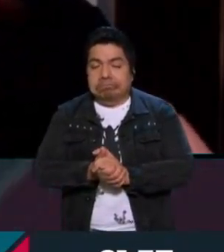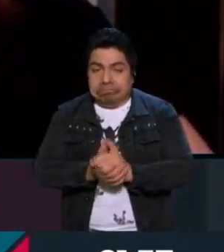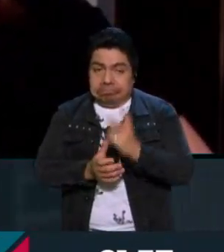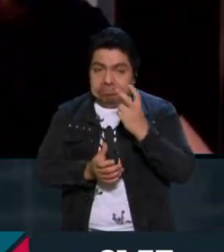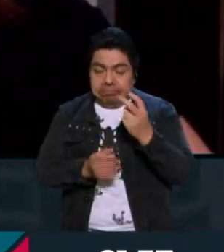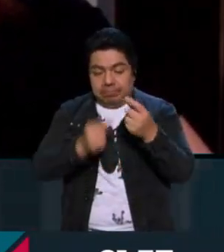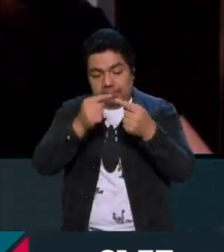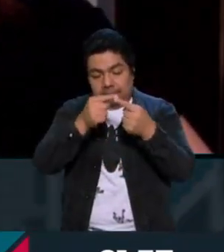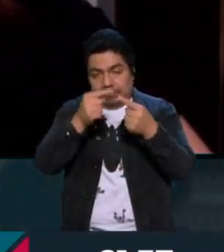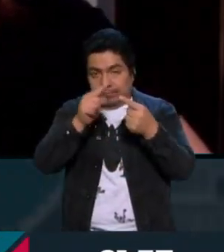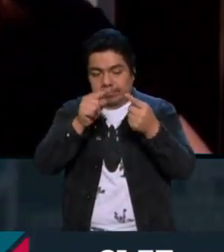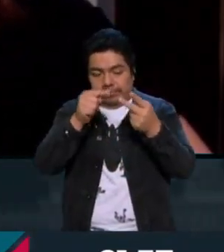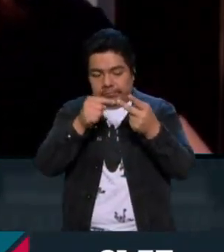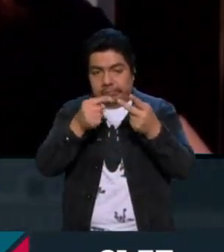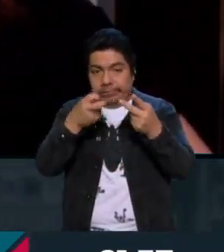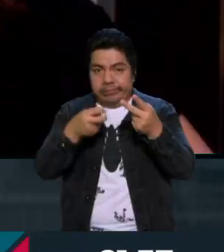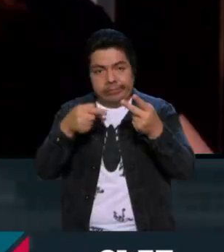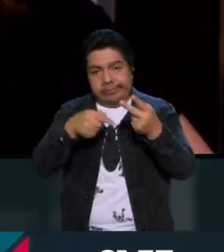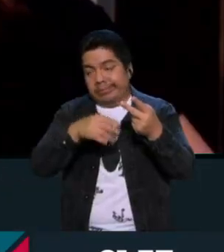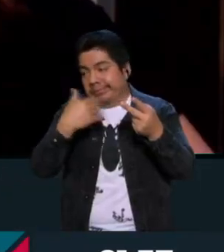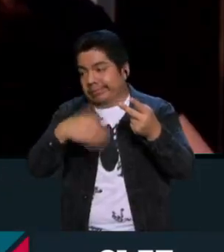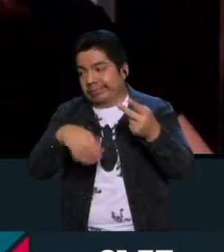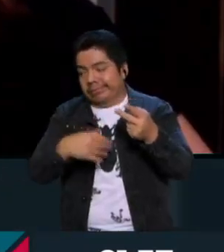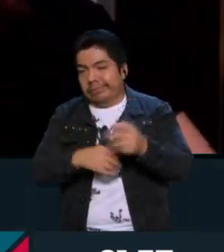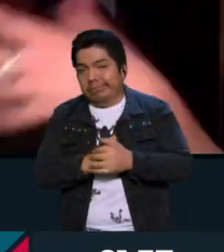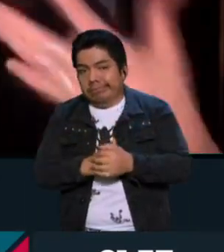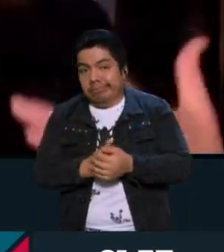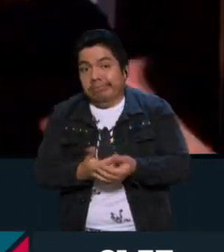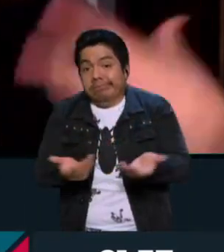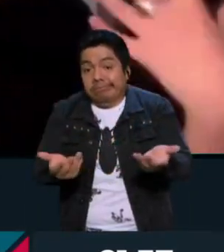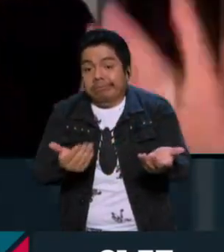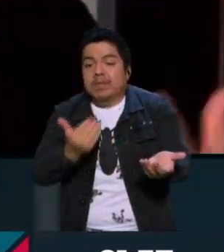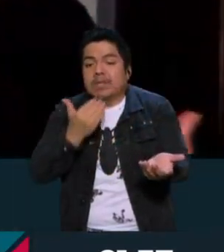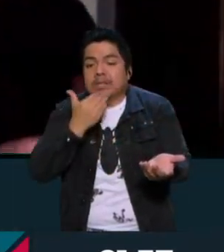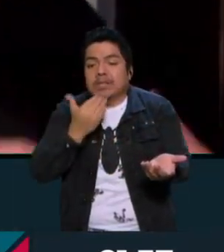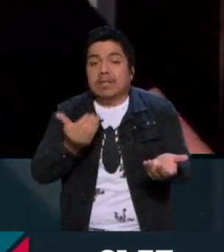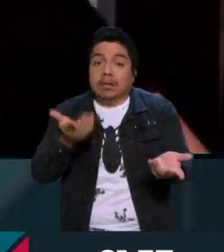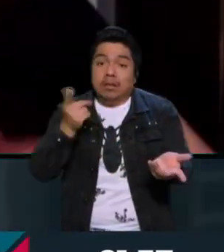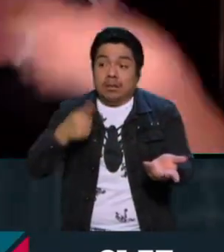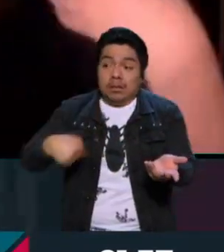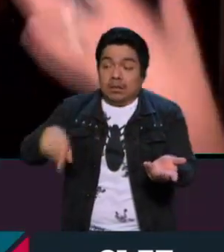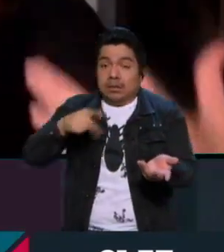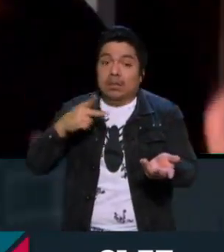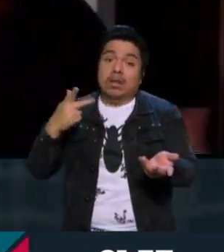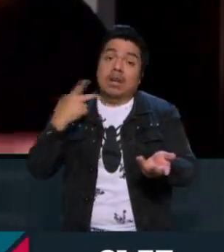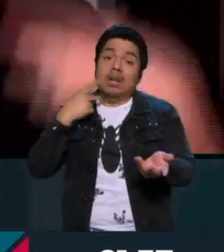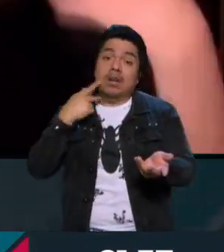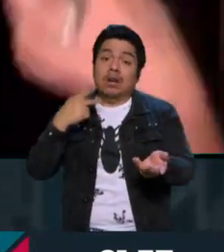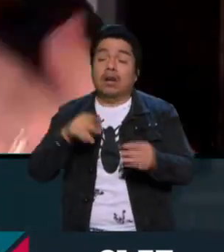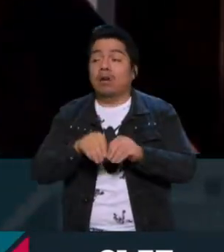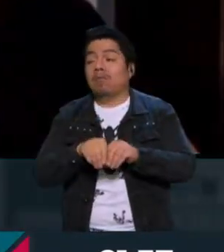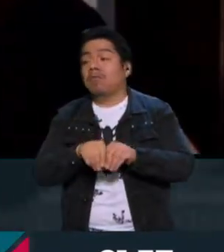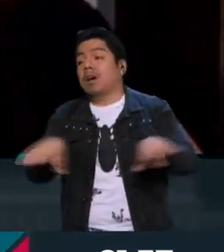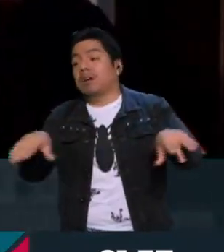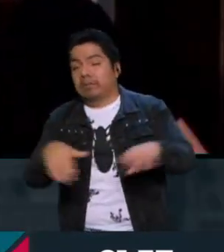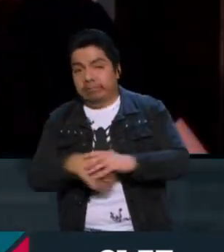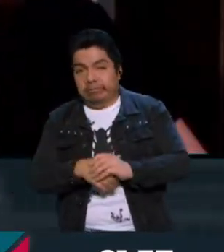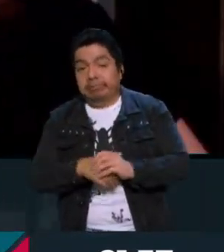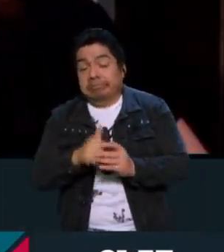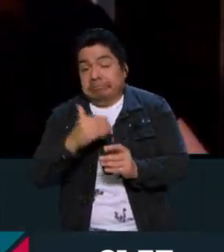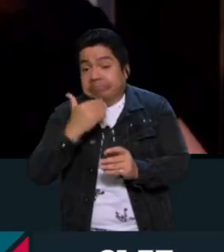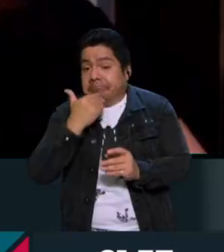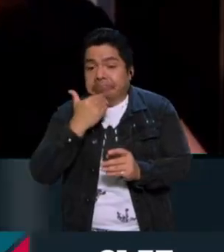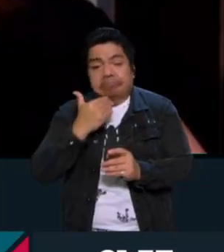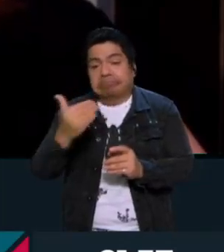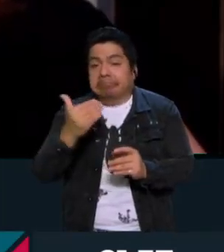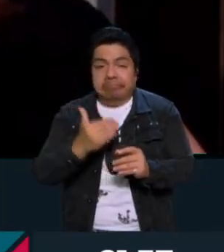justo lo segundo que dijiste, lo dudo mucho, es más, qué bueno que se hayan politizado de esta forma, que se hayan articulado y que se